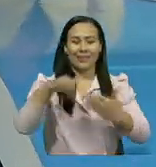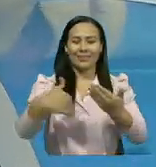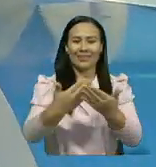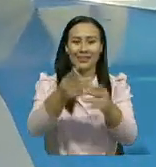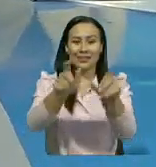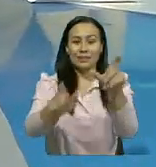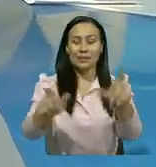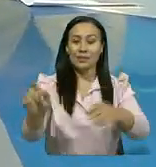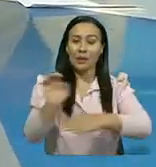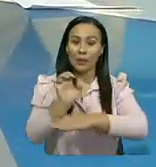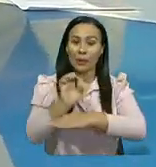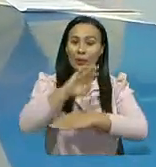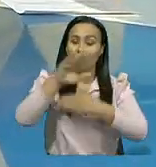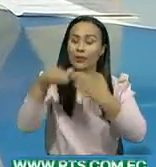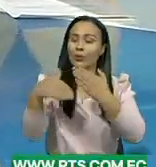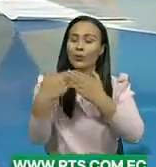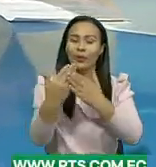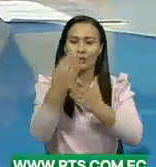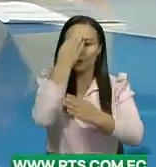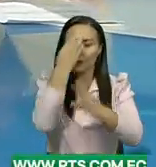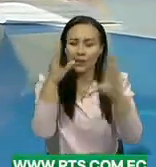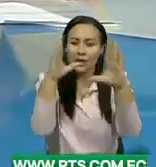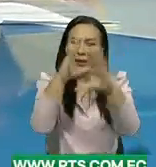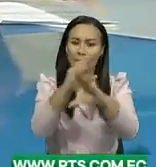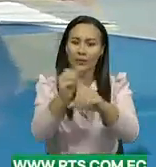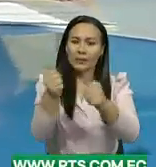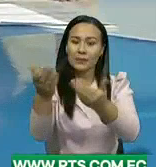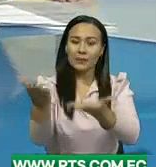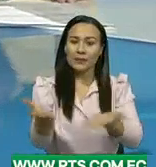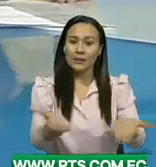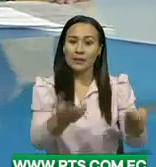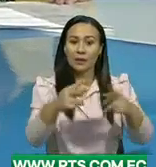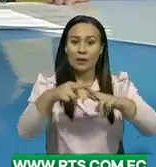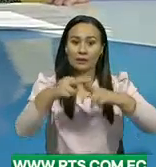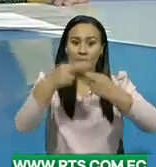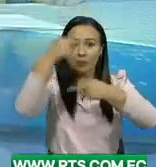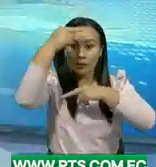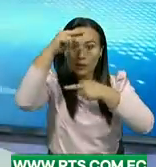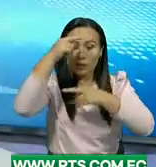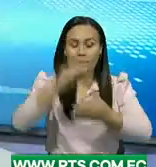Amables televidentes de todo el país, buenas noches y bienvenidos. Iniciamos con la información.